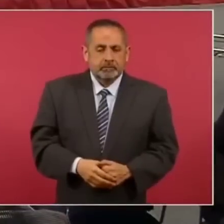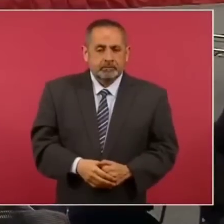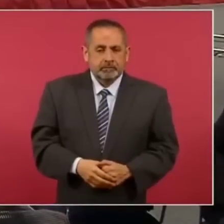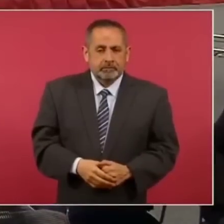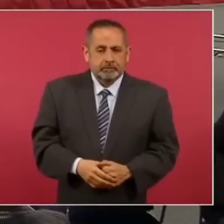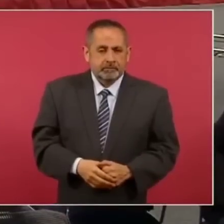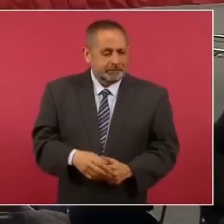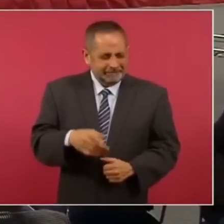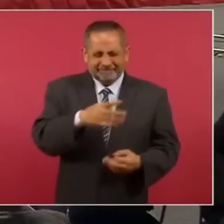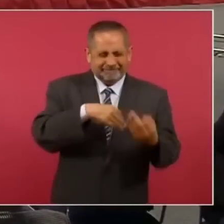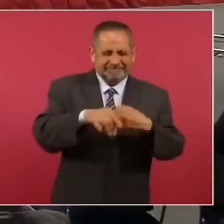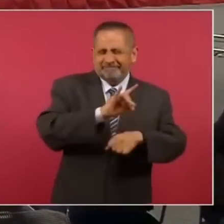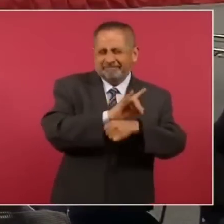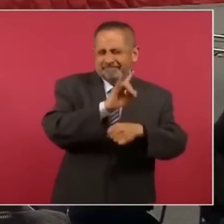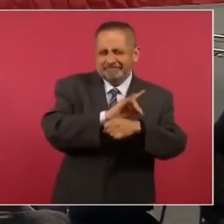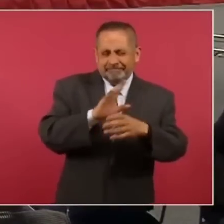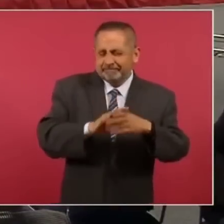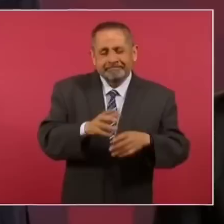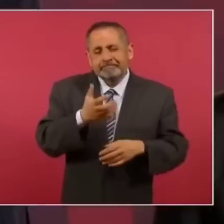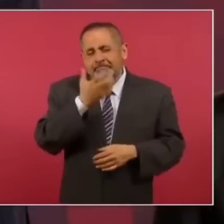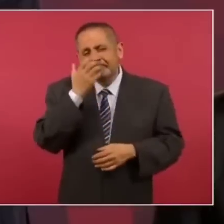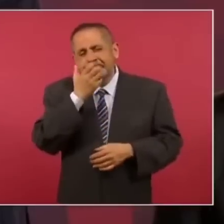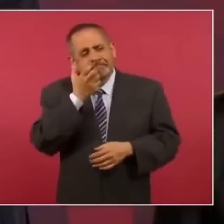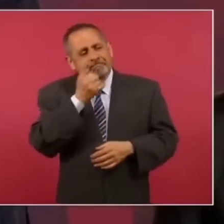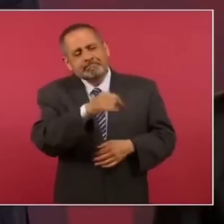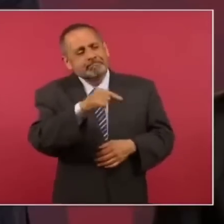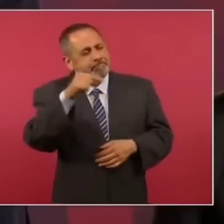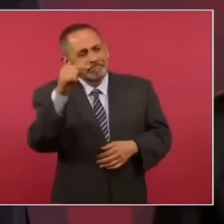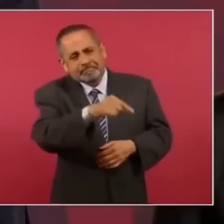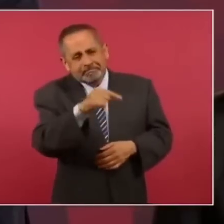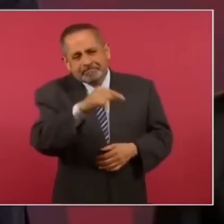Toda esa simulación fue lo que caracterizó